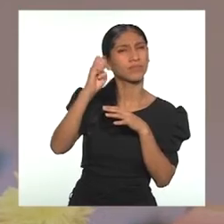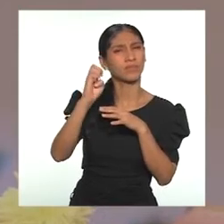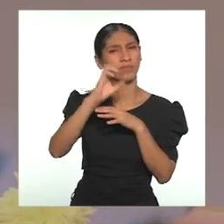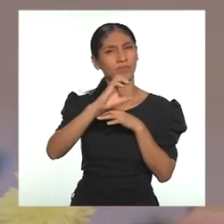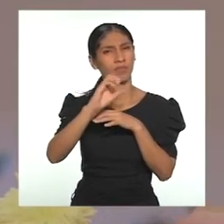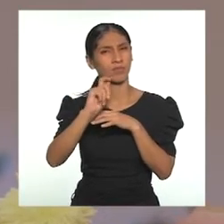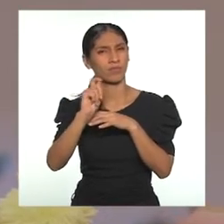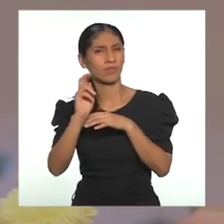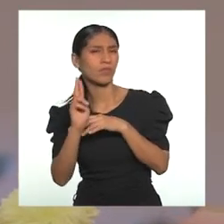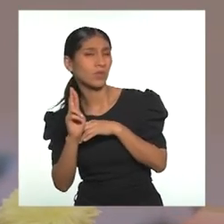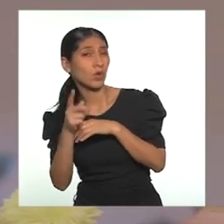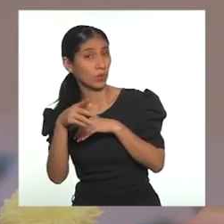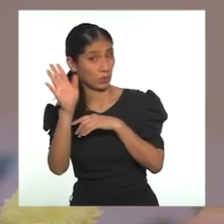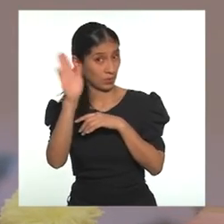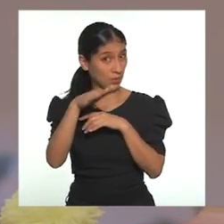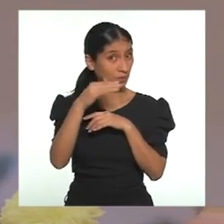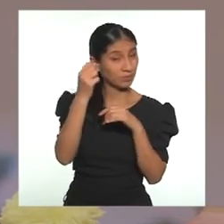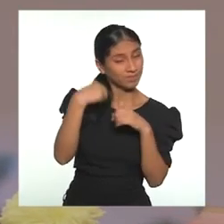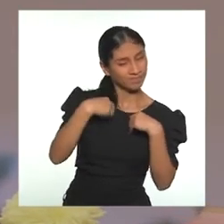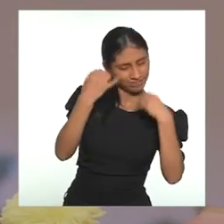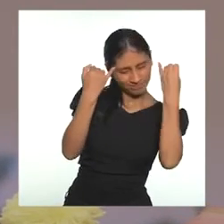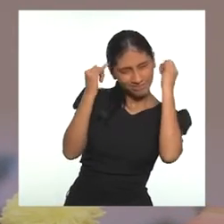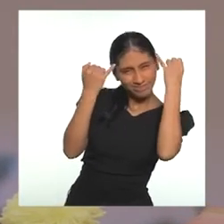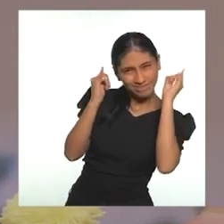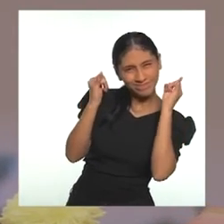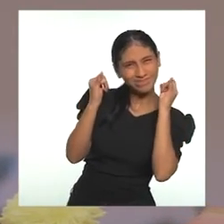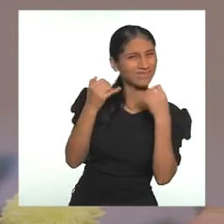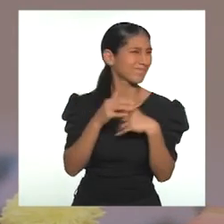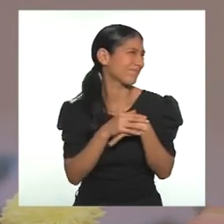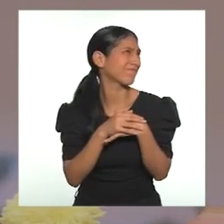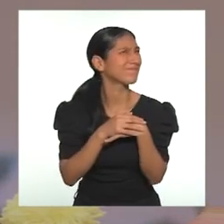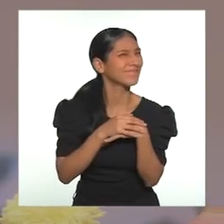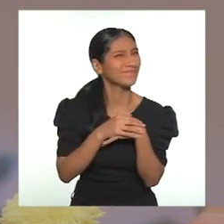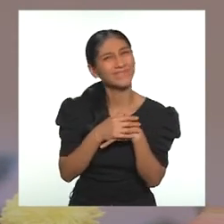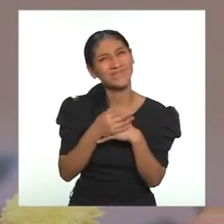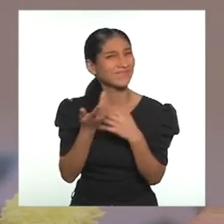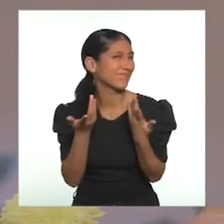¡Héctor! ¡Martina! ¿Sí? ¡Tengo una idea!